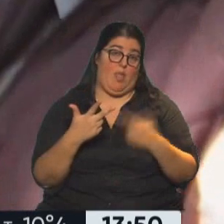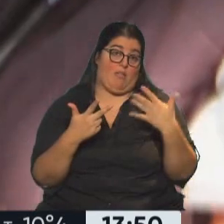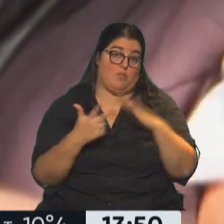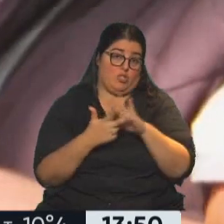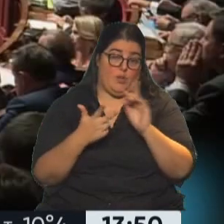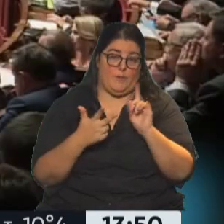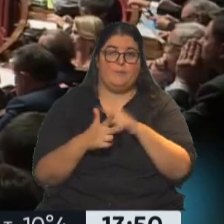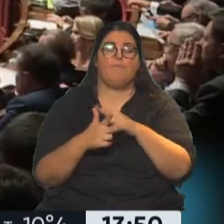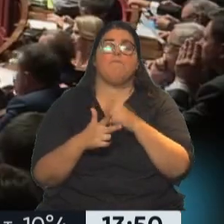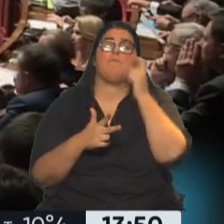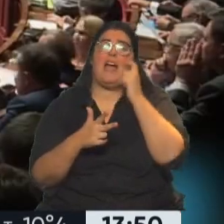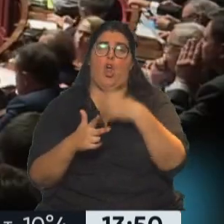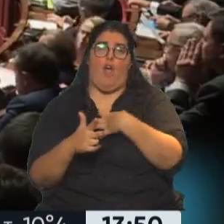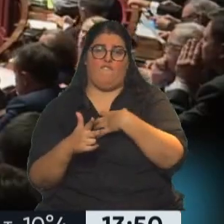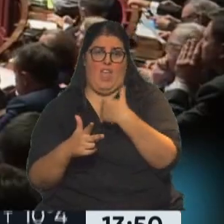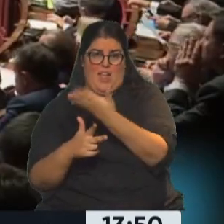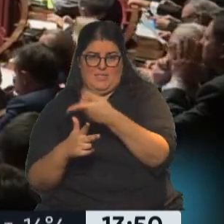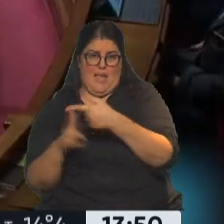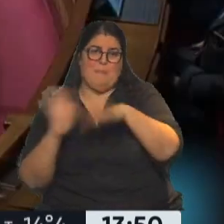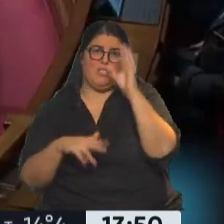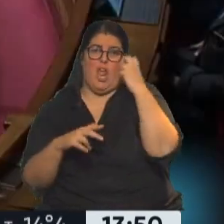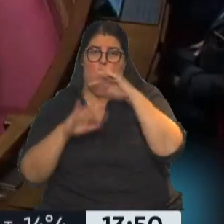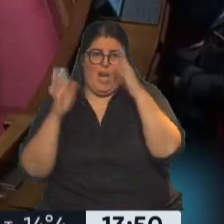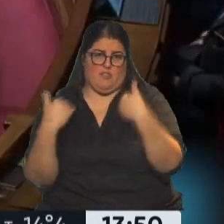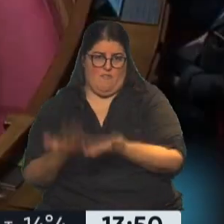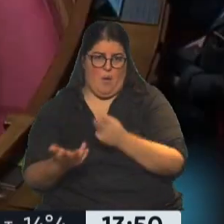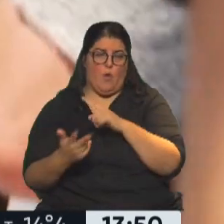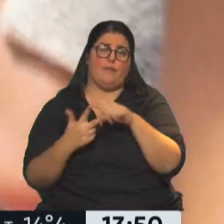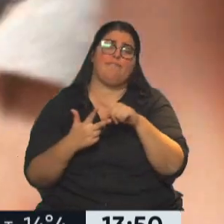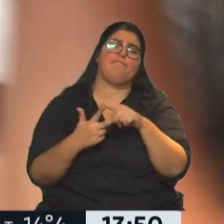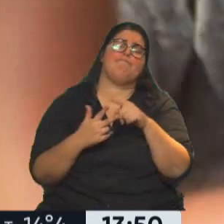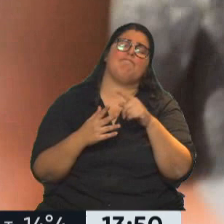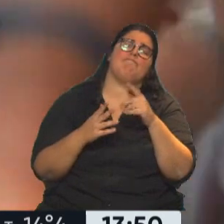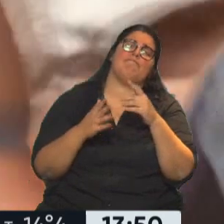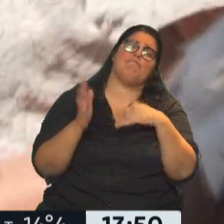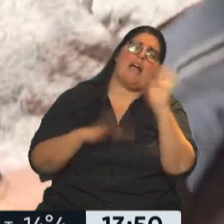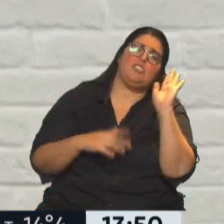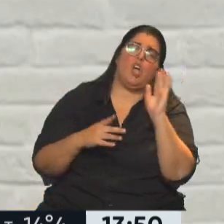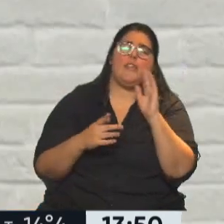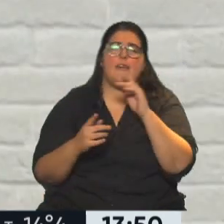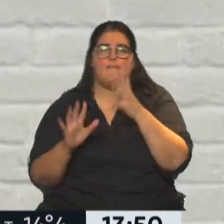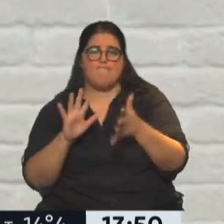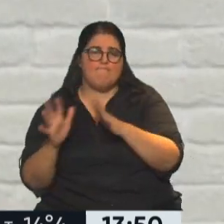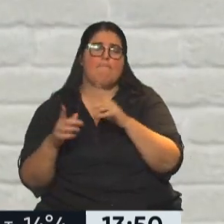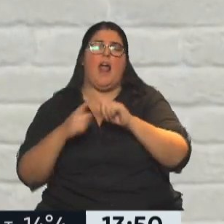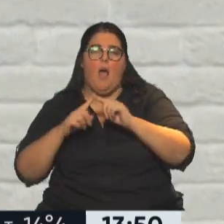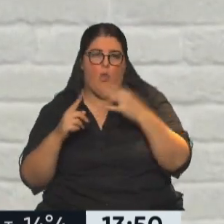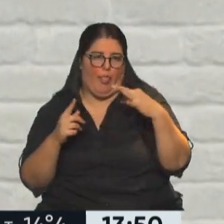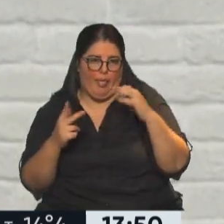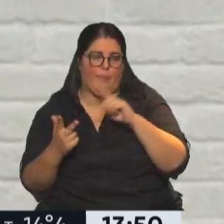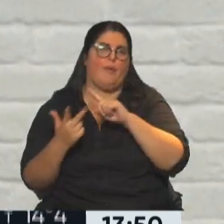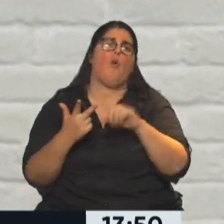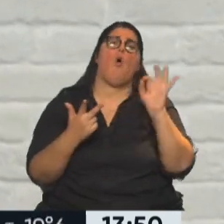de confianza a Macron con mayoría parlamentaria, una mayoría relativa que lo obligue a negociar o una cohabitación con